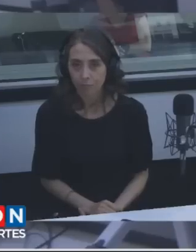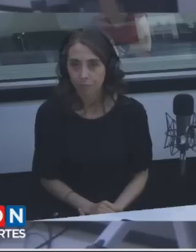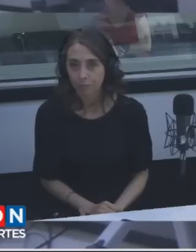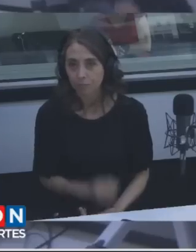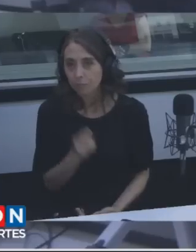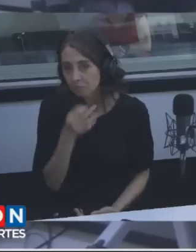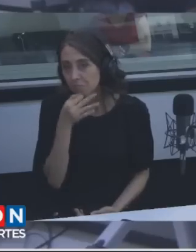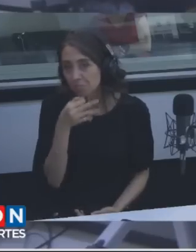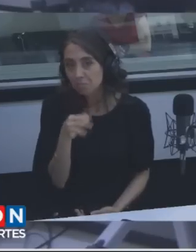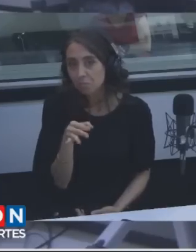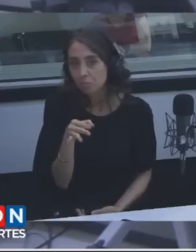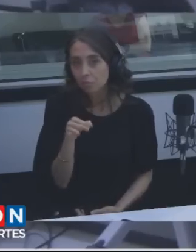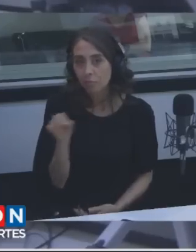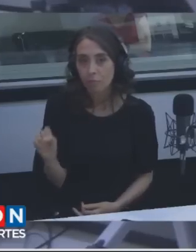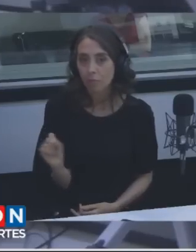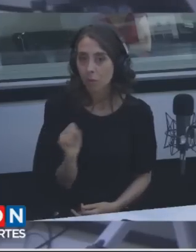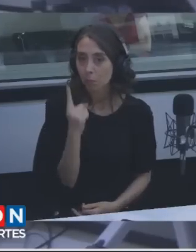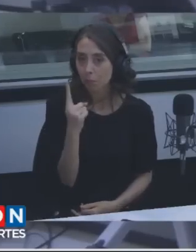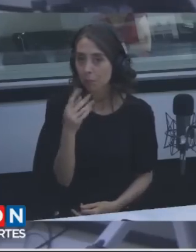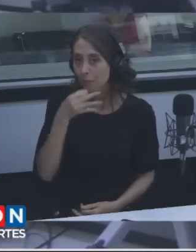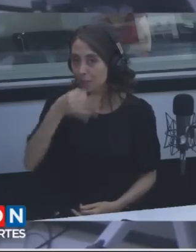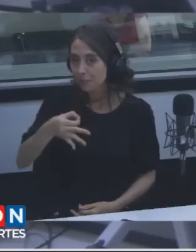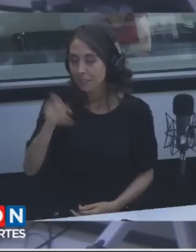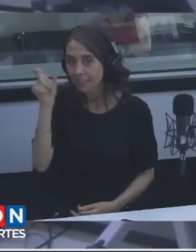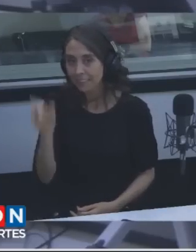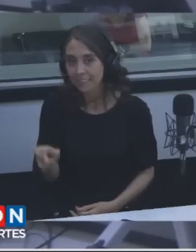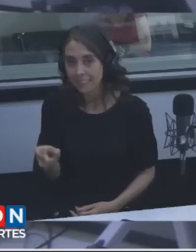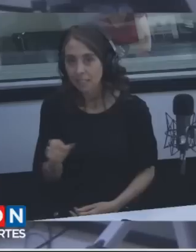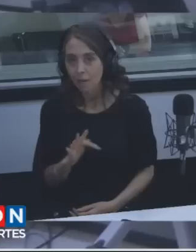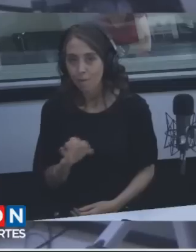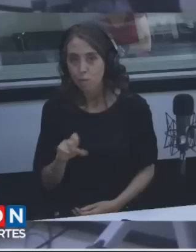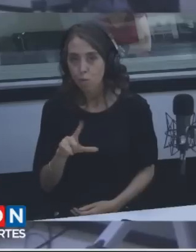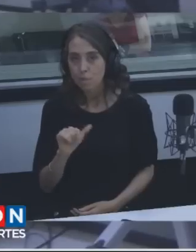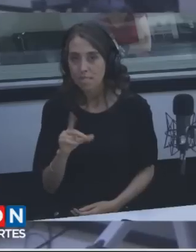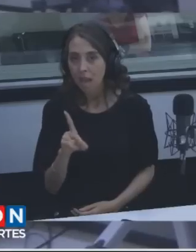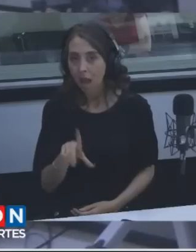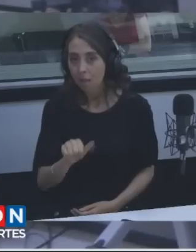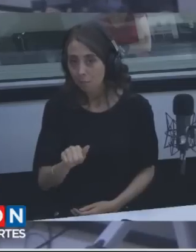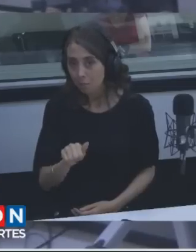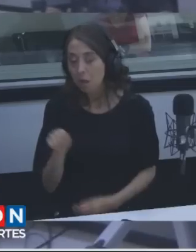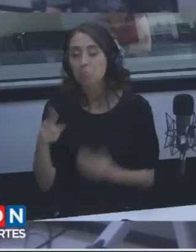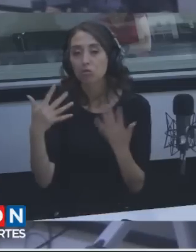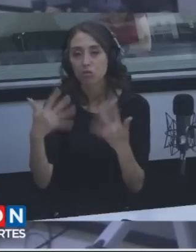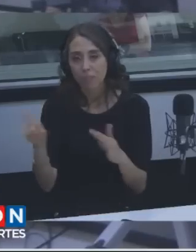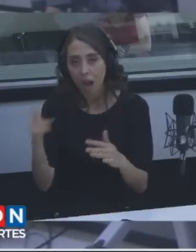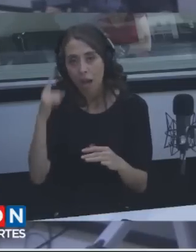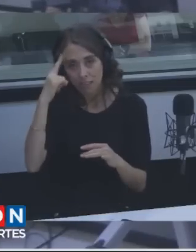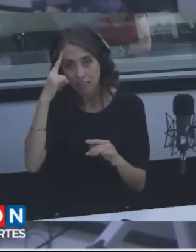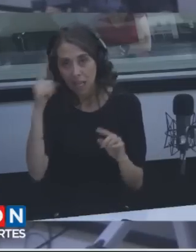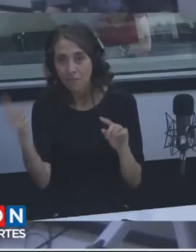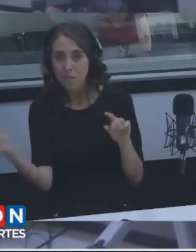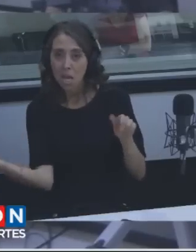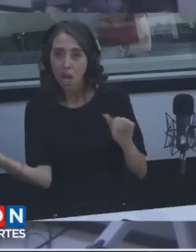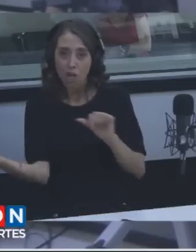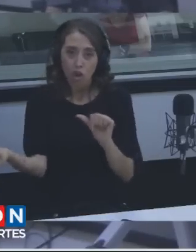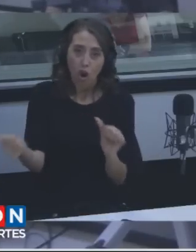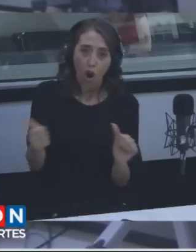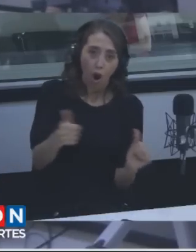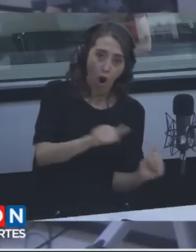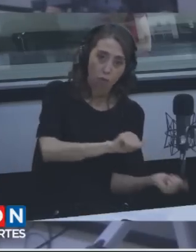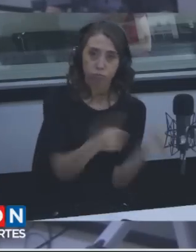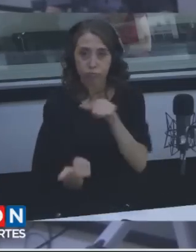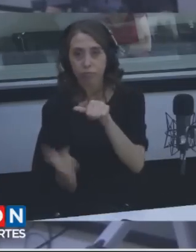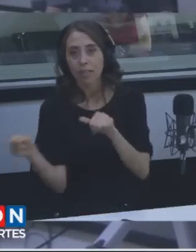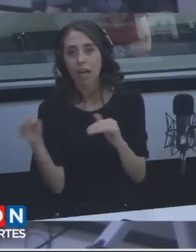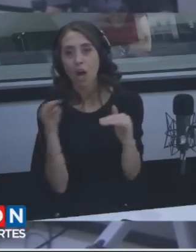Ahí entonces la primera palabra de José Pedro Fuensalida, uno de que ya sabe dar vueltas, de hecho anotó el tanto con